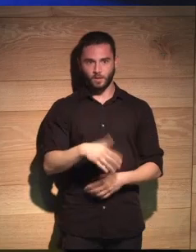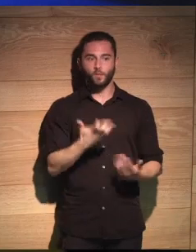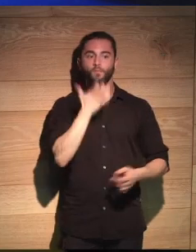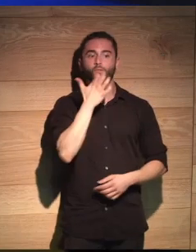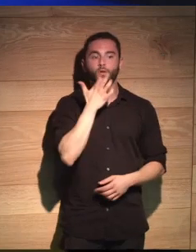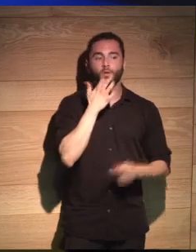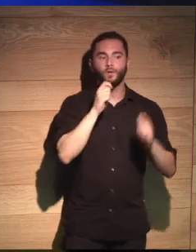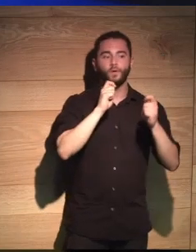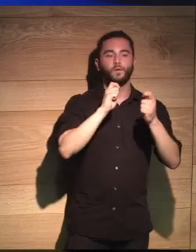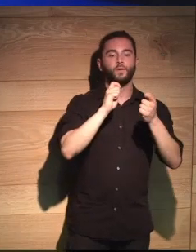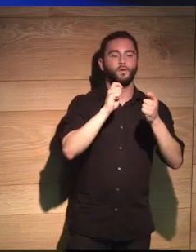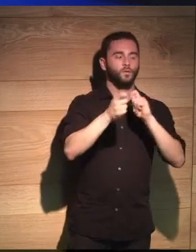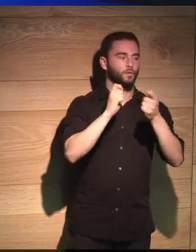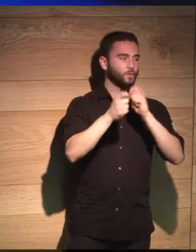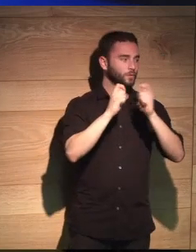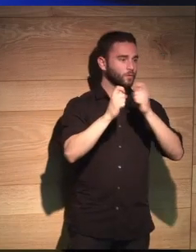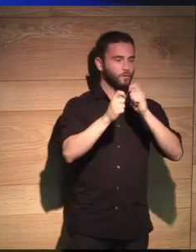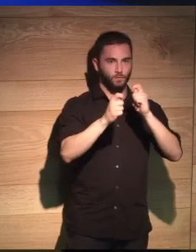corresponsal vanidoso es Ernest Hemingway,